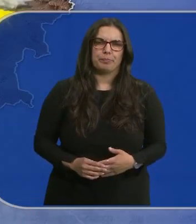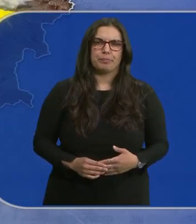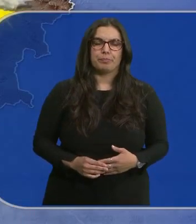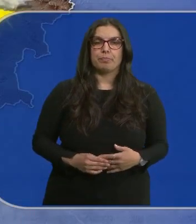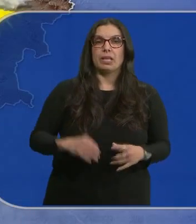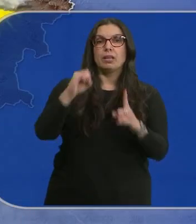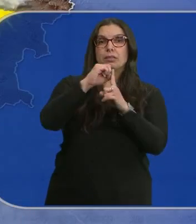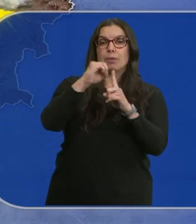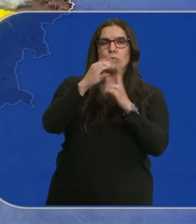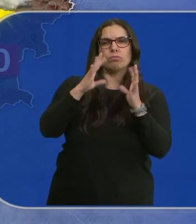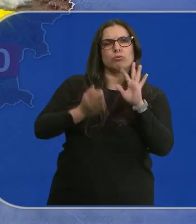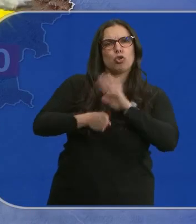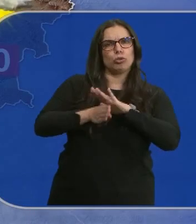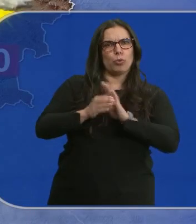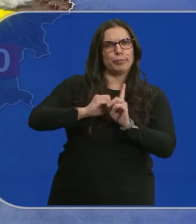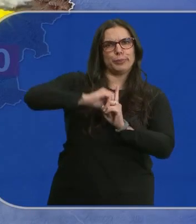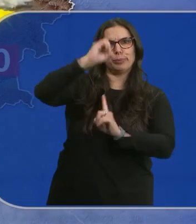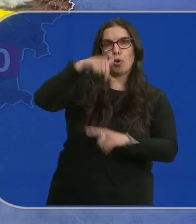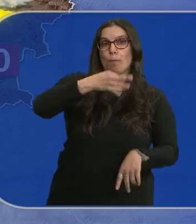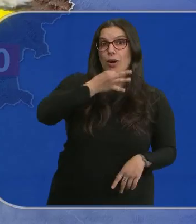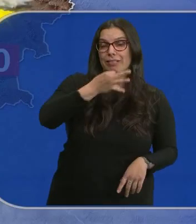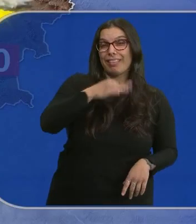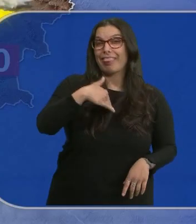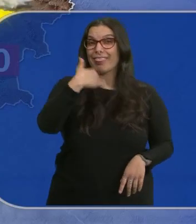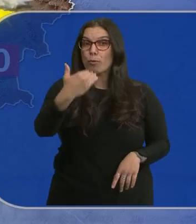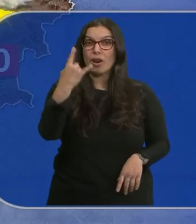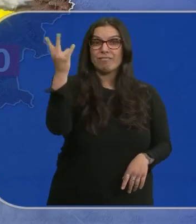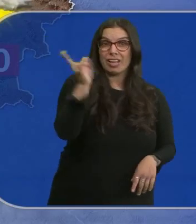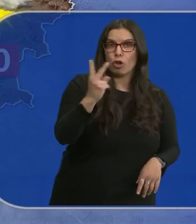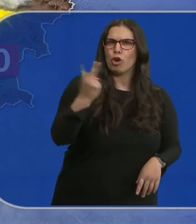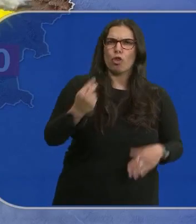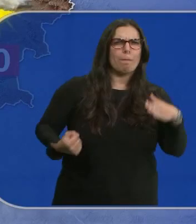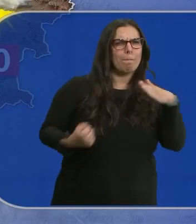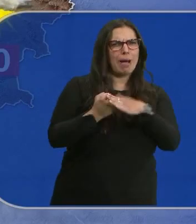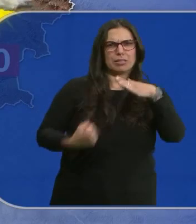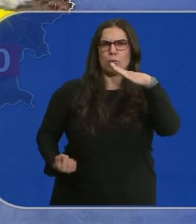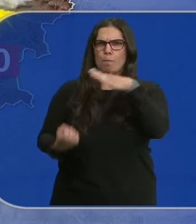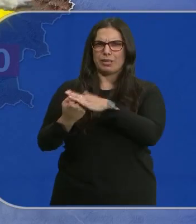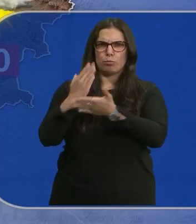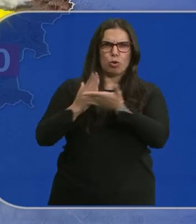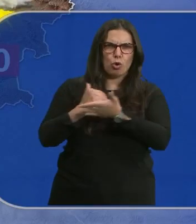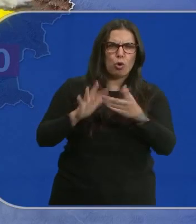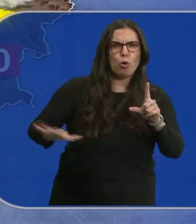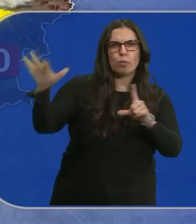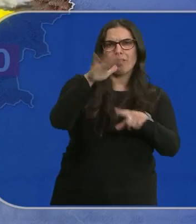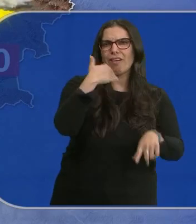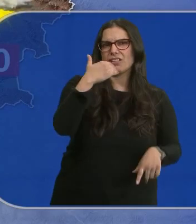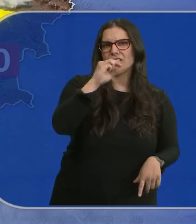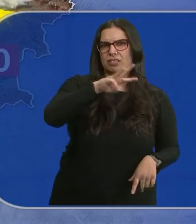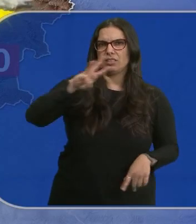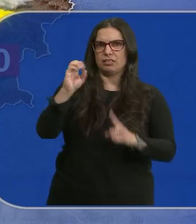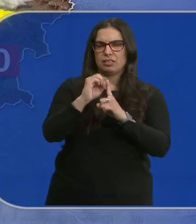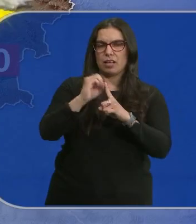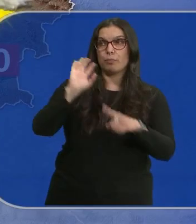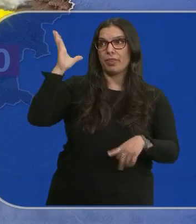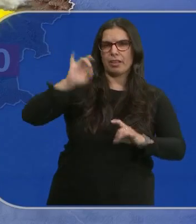Y las temperaturas continúan subiendo. Esta tarde Zamora y Valladolid marcarán las máximas de la comunidad, con valores cercanos a los 33 grados.